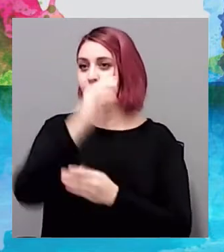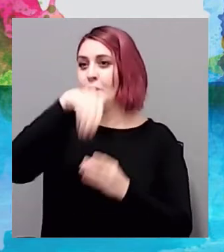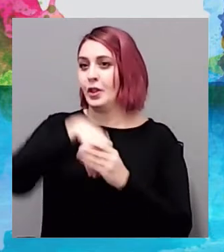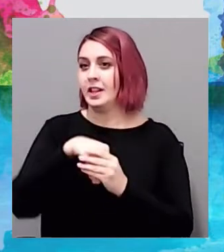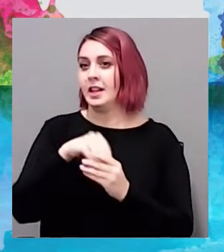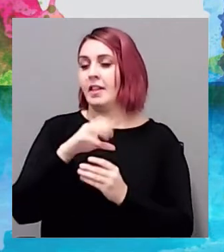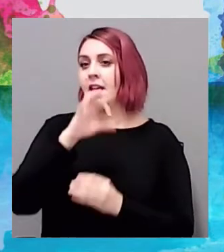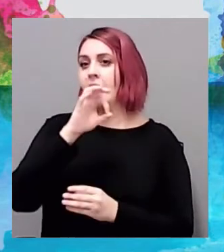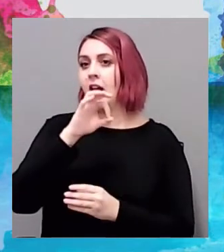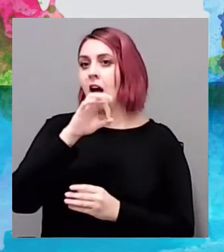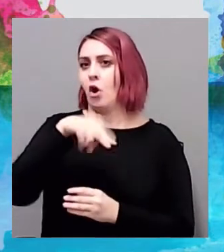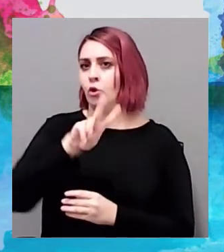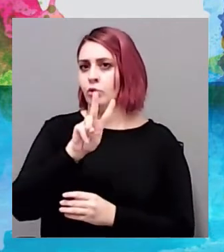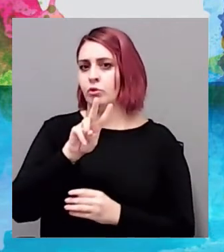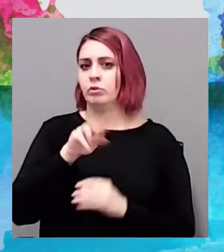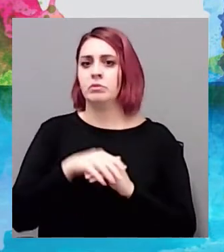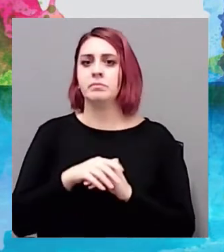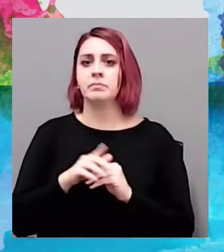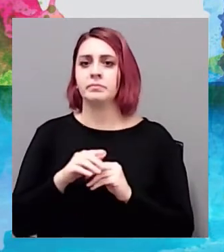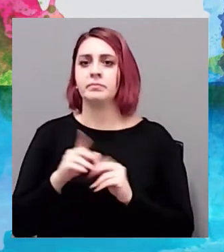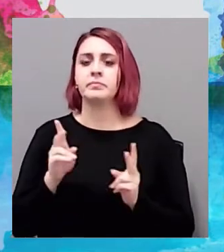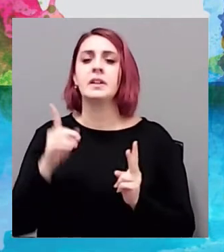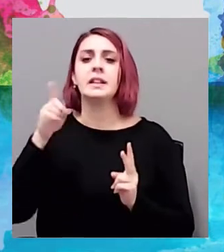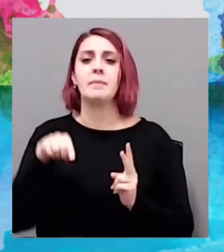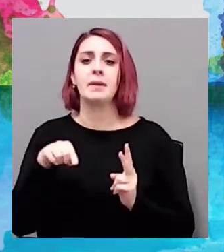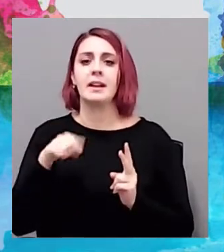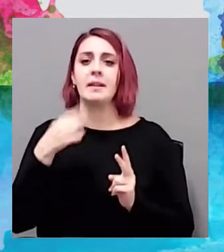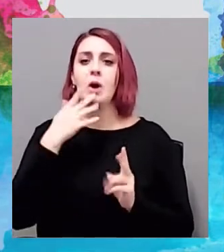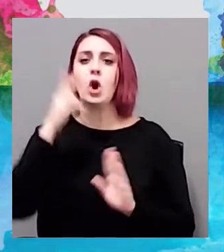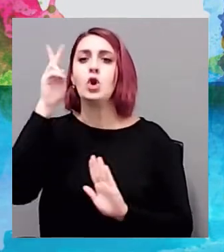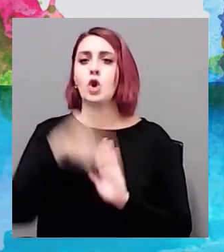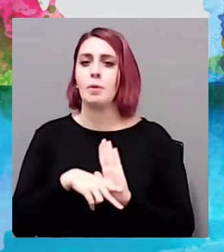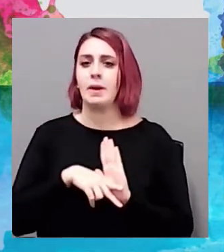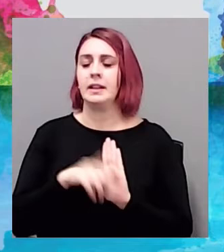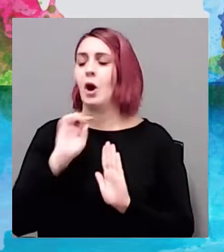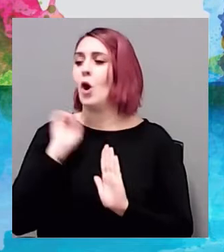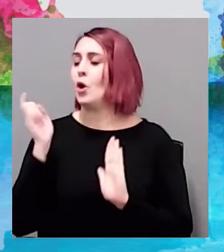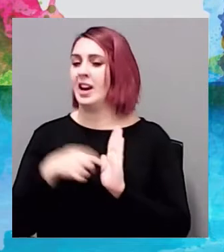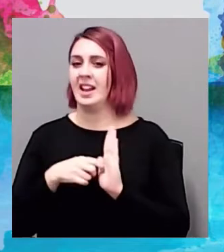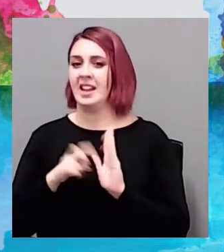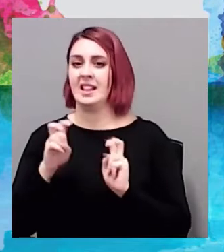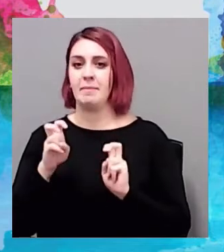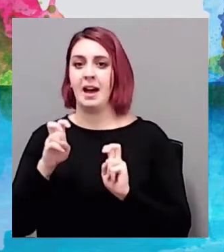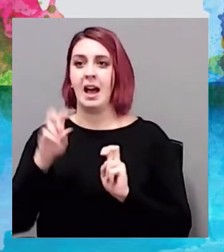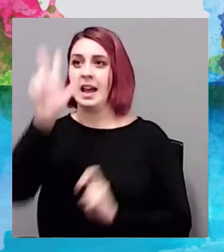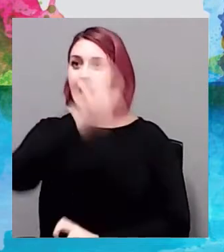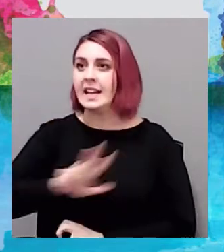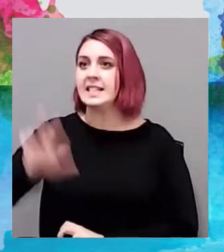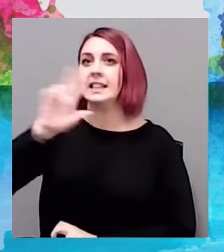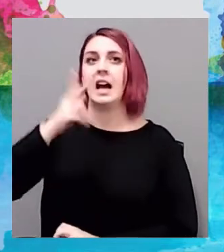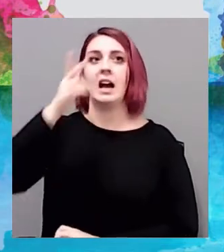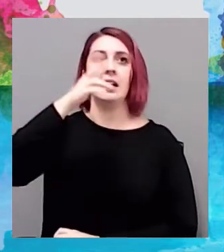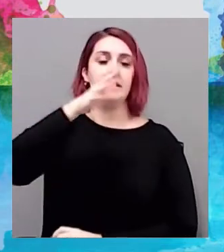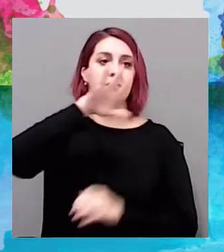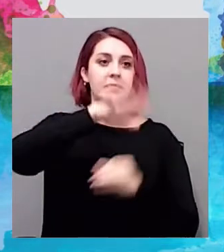ejemplo, y luego en nuestro caso, pues diferentes otras normativas y leyes a nivel estatal, regional, europeo que